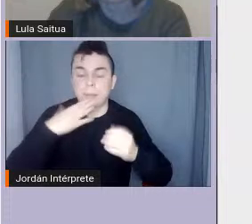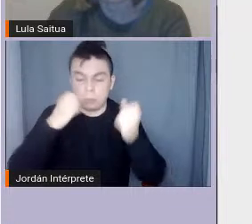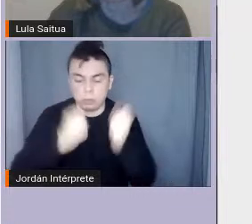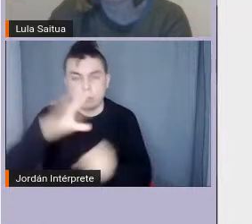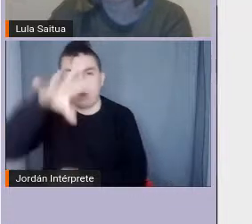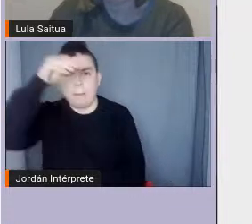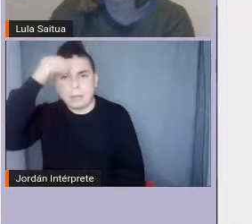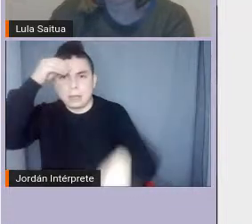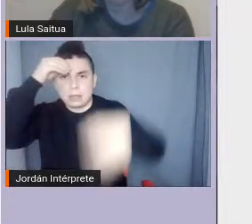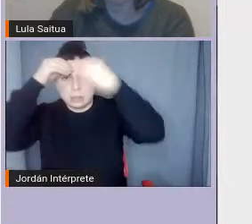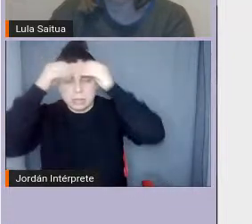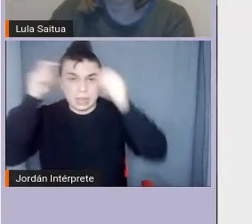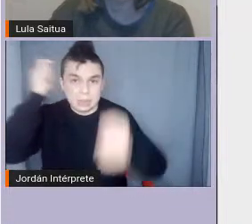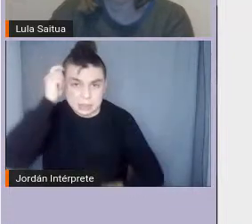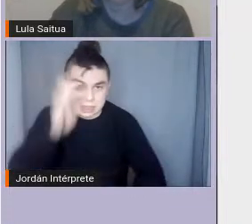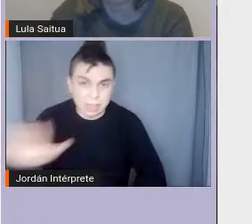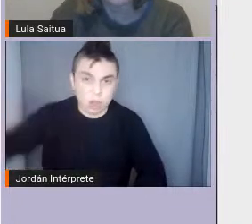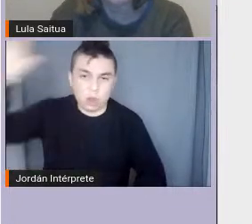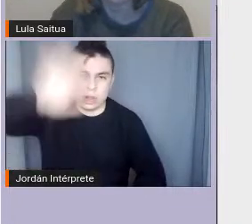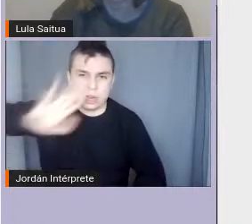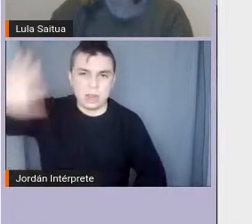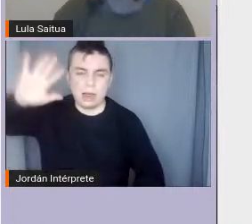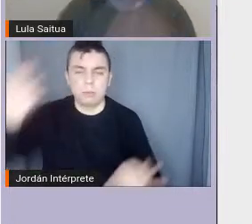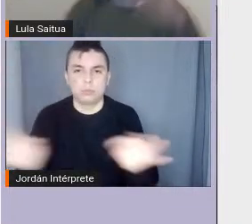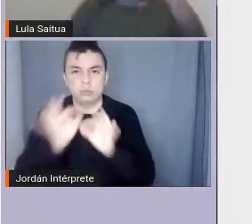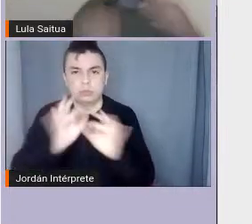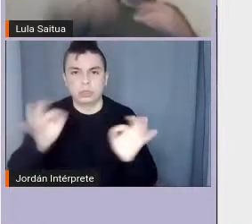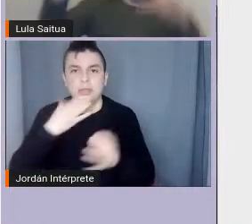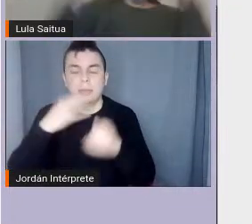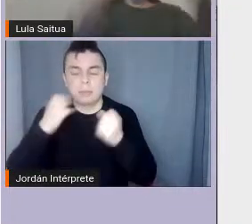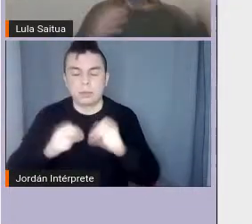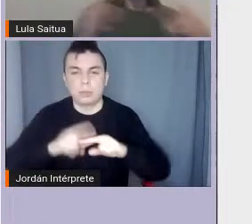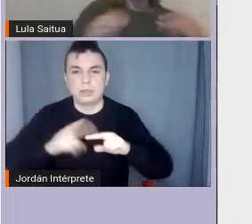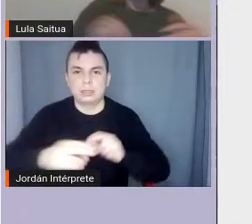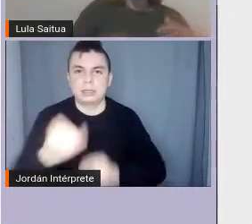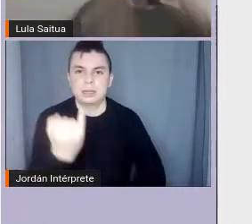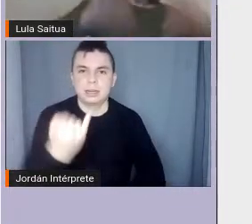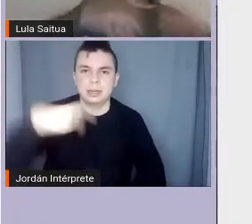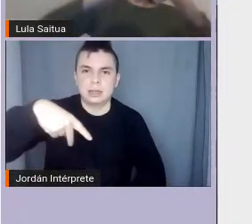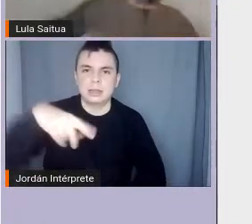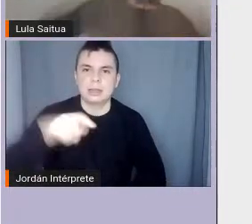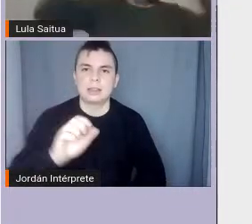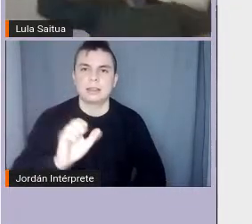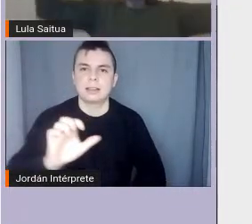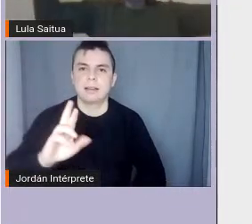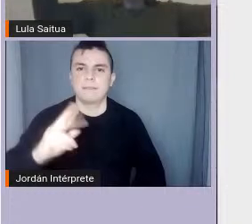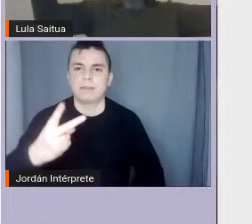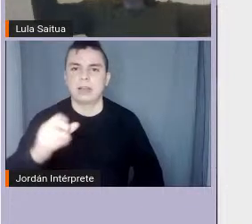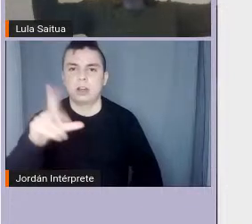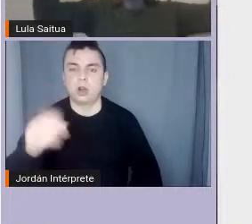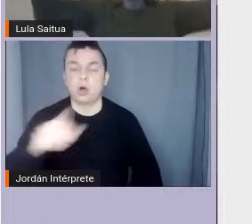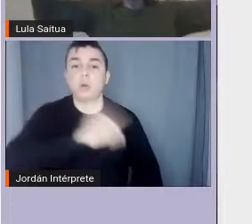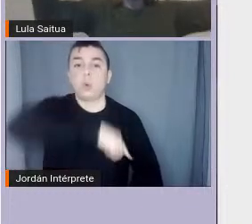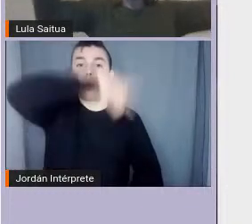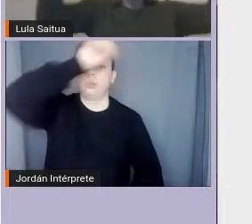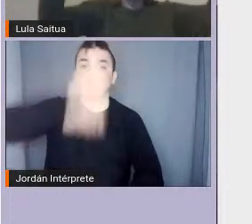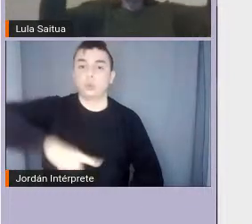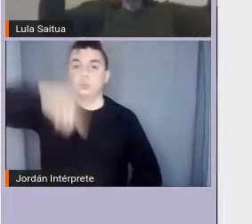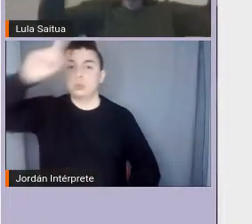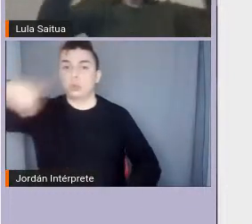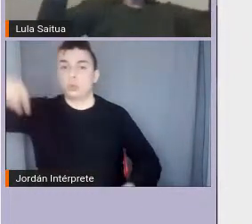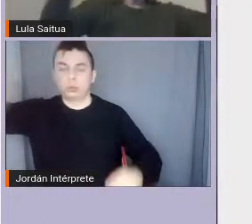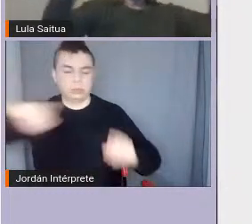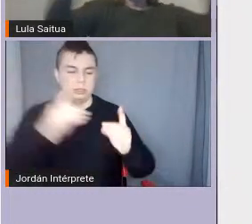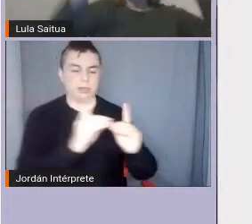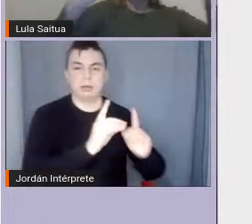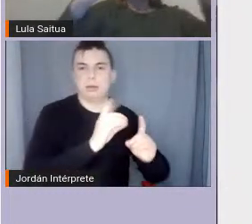de la música. Podemos hacer los intervalos, que son estos saltos entre las notas. Dum, dum, dum, dum, dum,